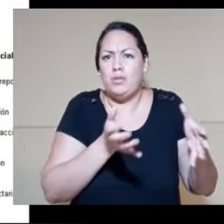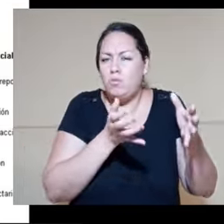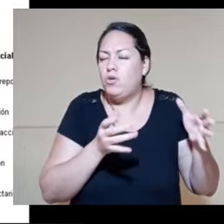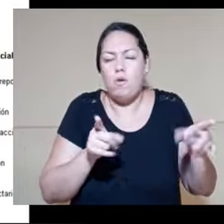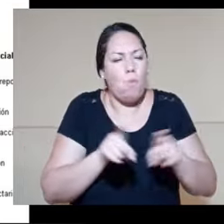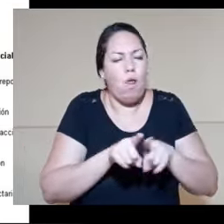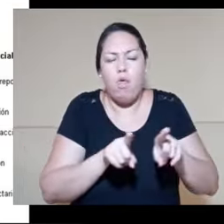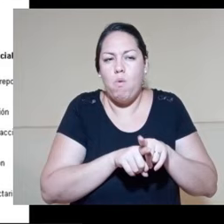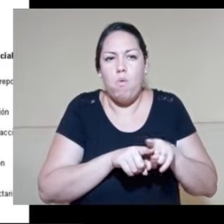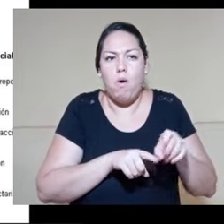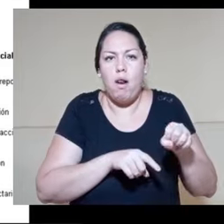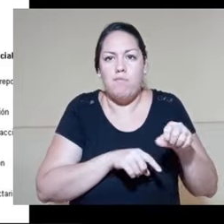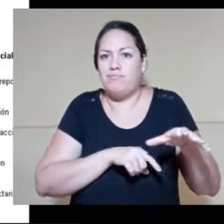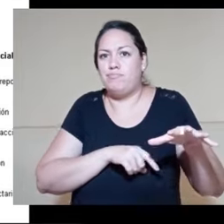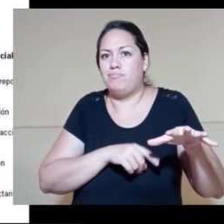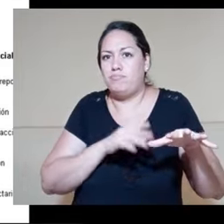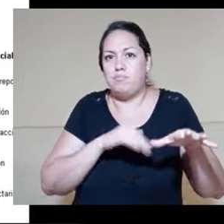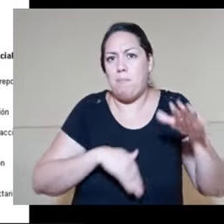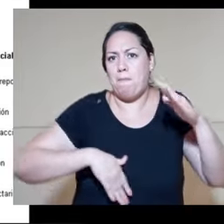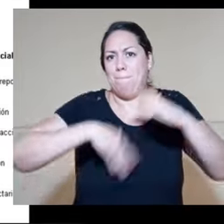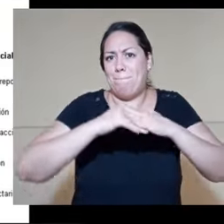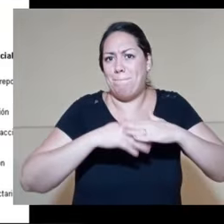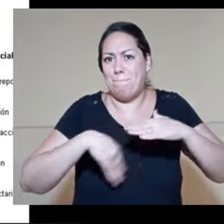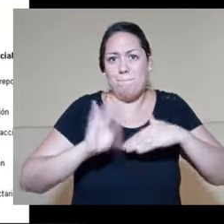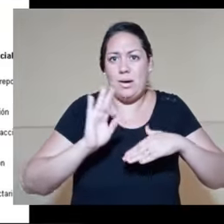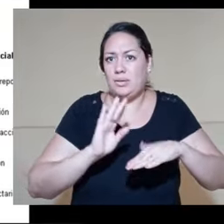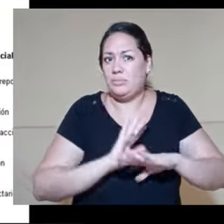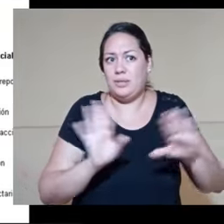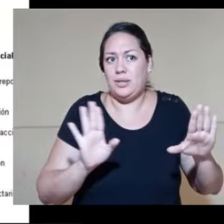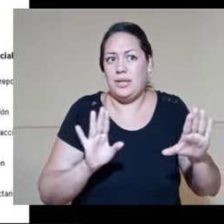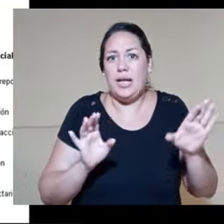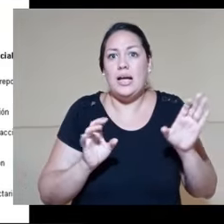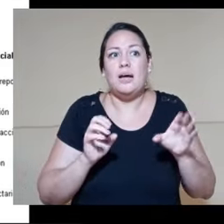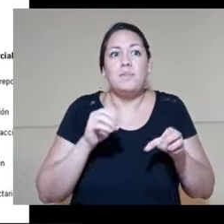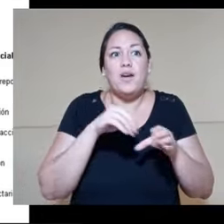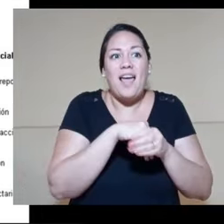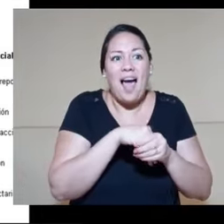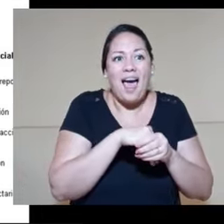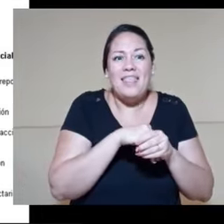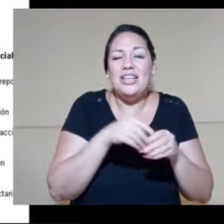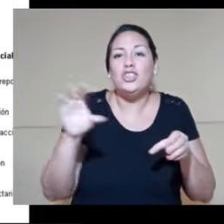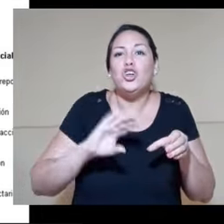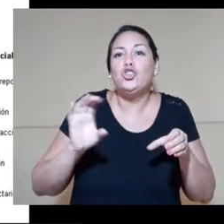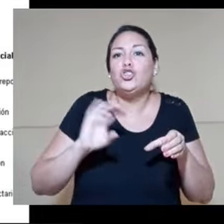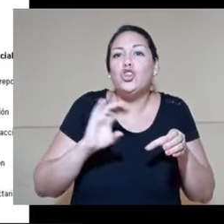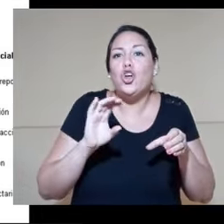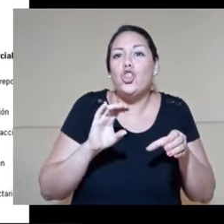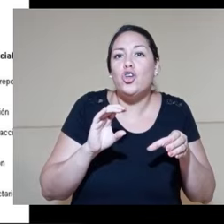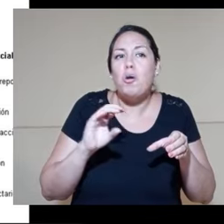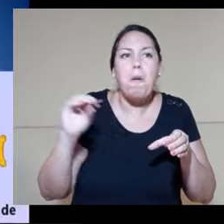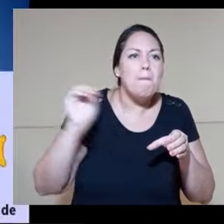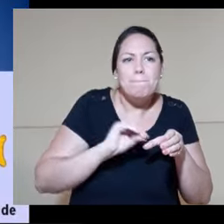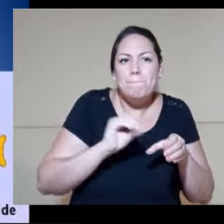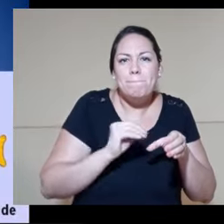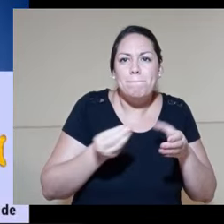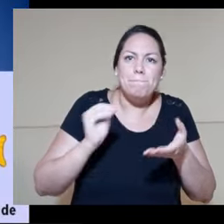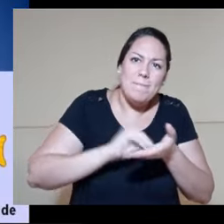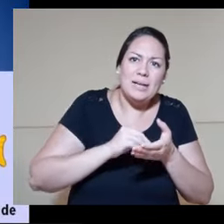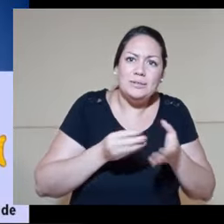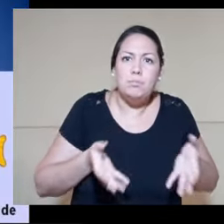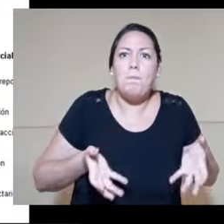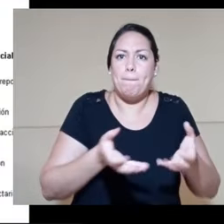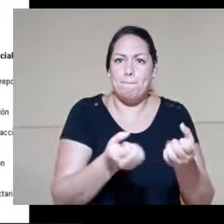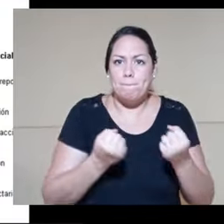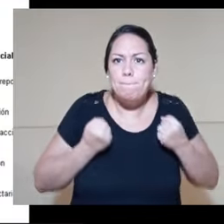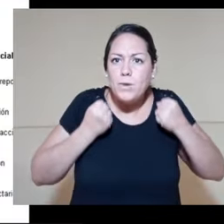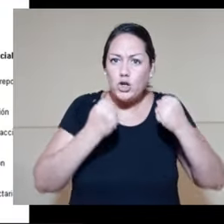punto, en este punto, en este punto, en este punto, en este punto, en este punto, no va a descargar más, porque todo su sodio está dentro,